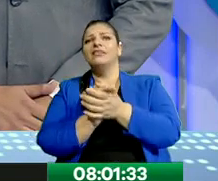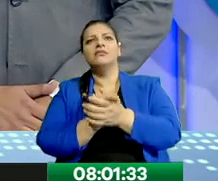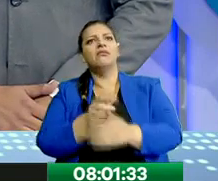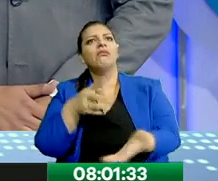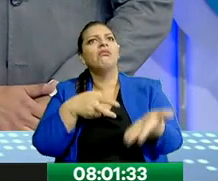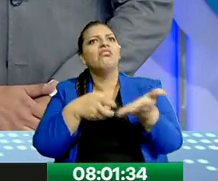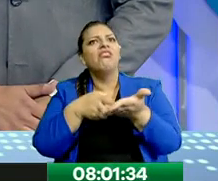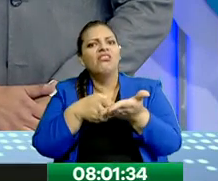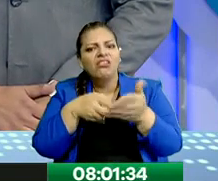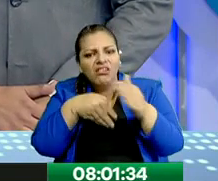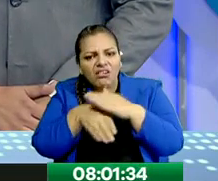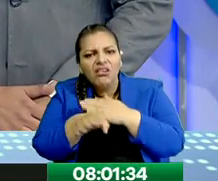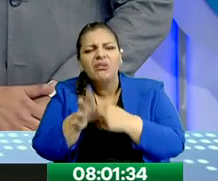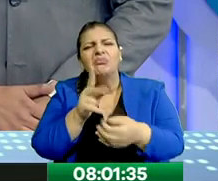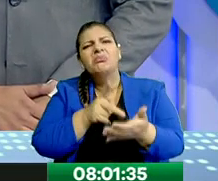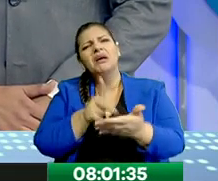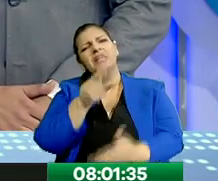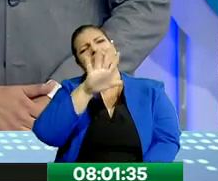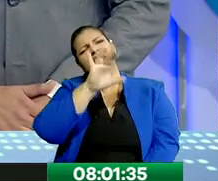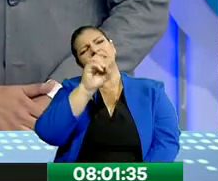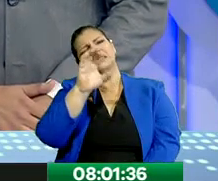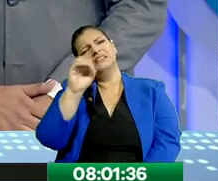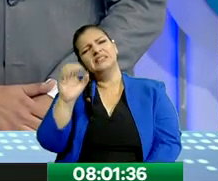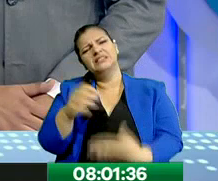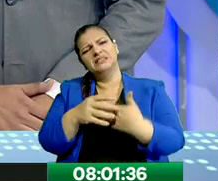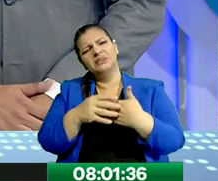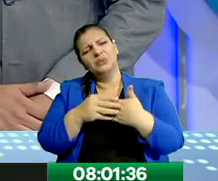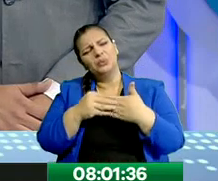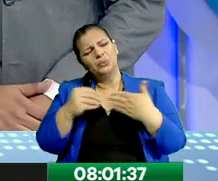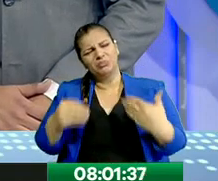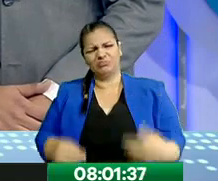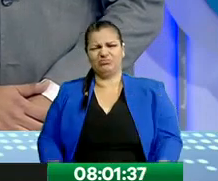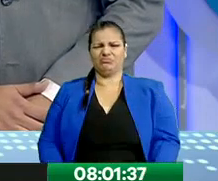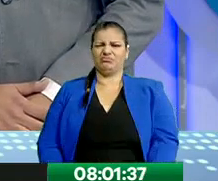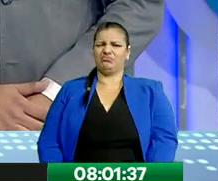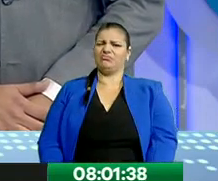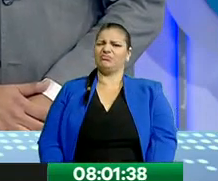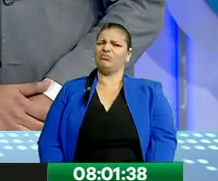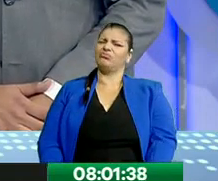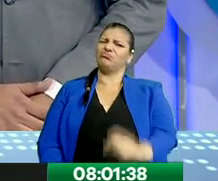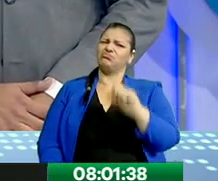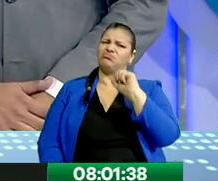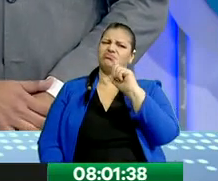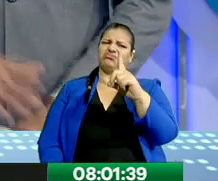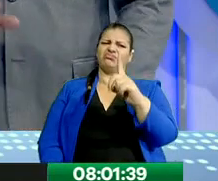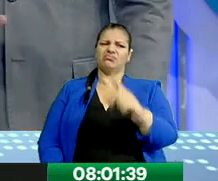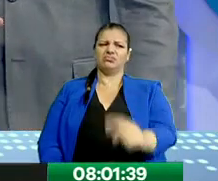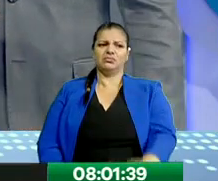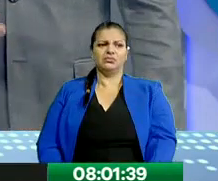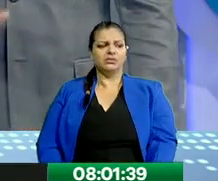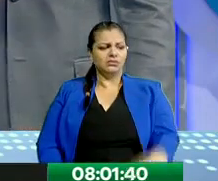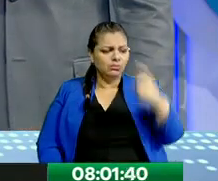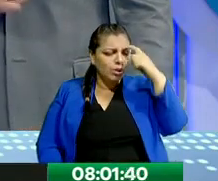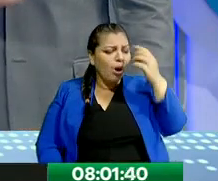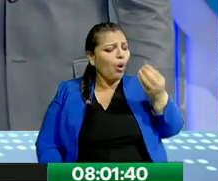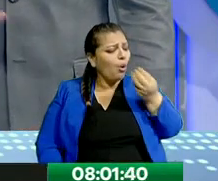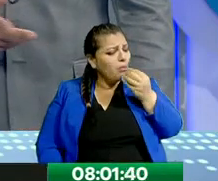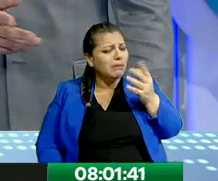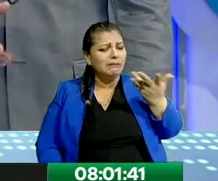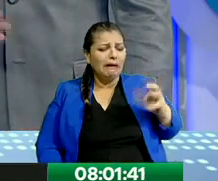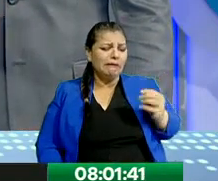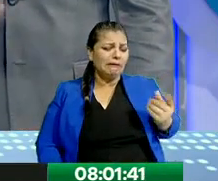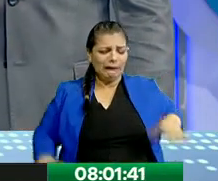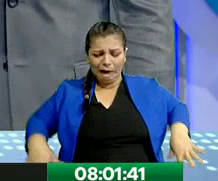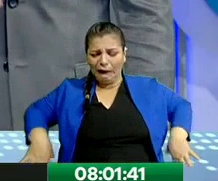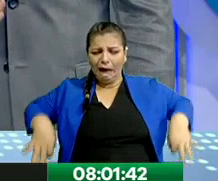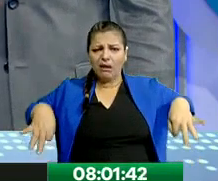¿Ah? Es mayor que yo. Sí, sí, es harta ciencia, es como... ya. No es harta cirugía. Dice el productor que Luis Miguel es